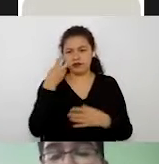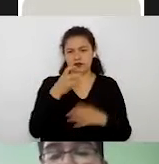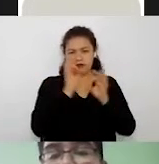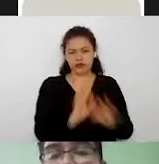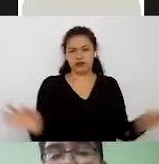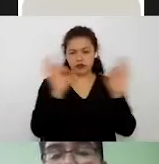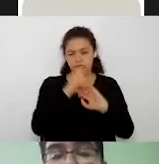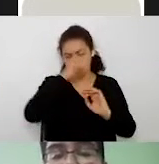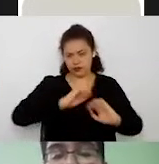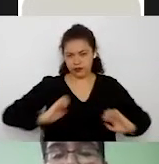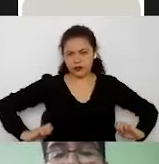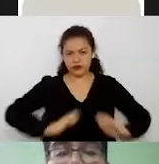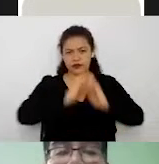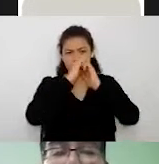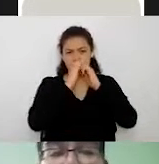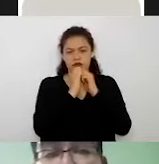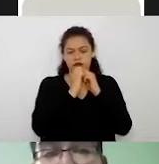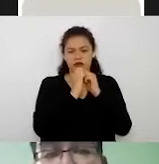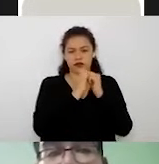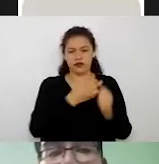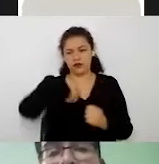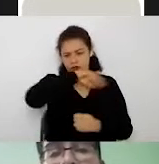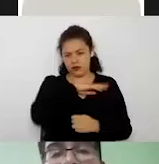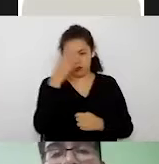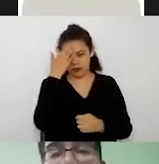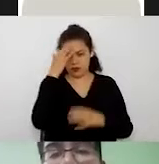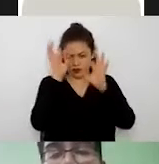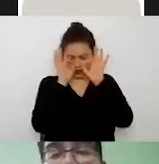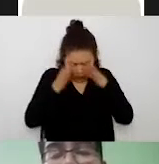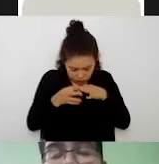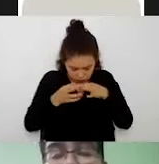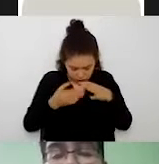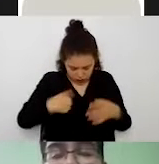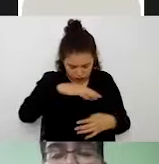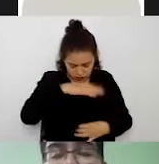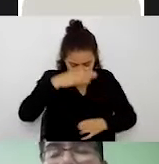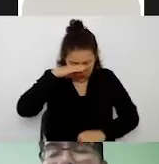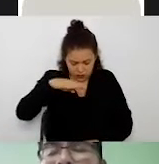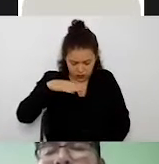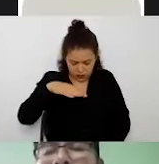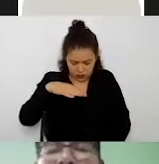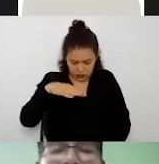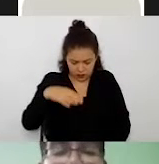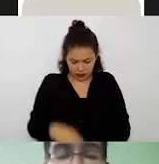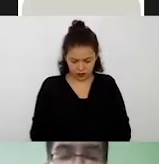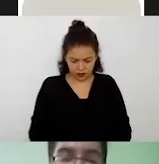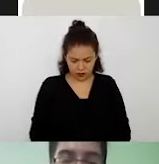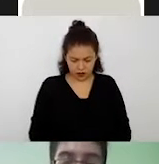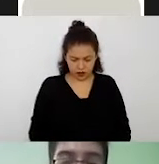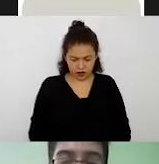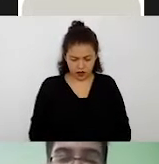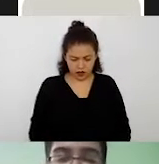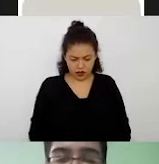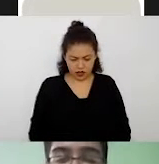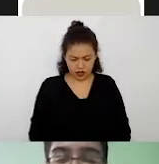una emergencia, nosotros conocernos y saber para cuál brigada podríamos